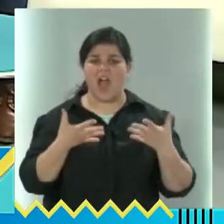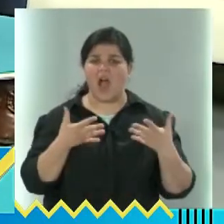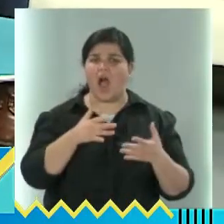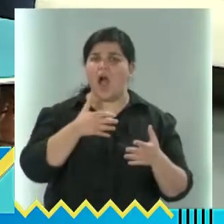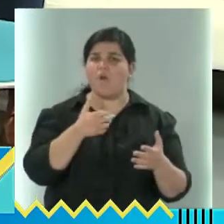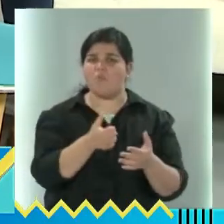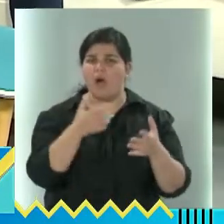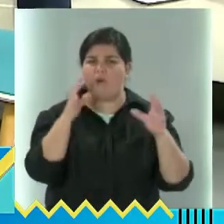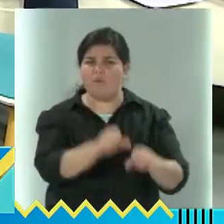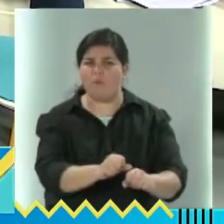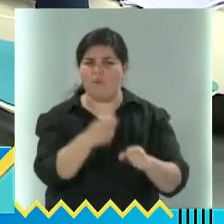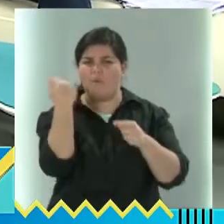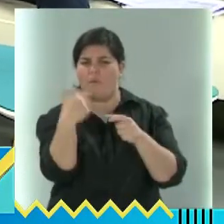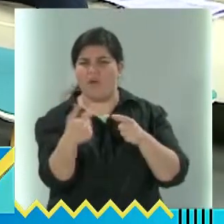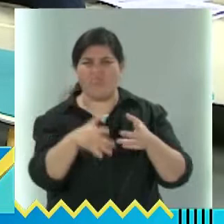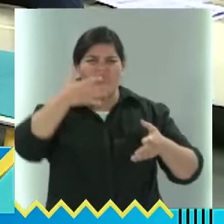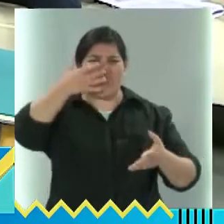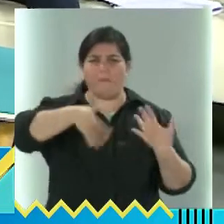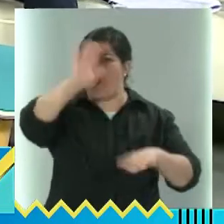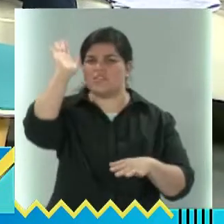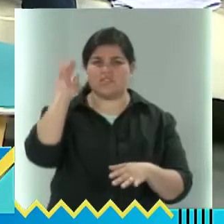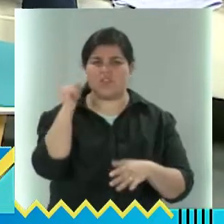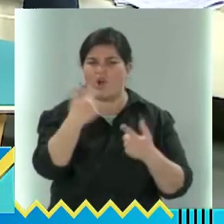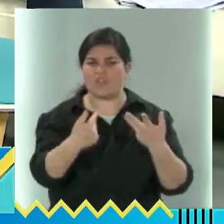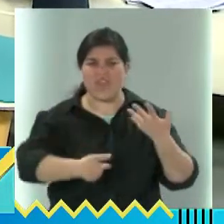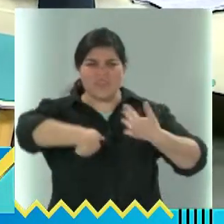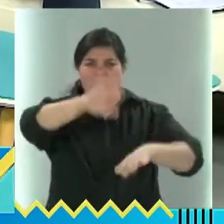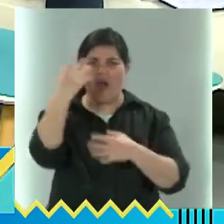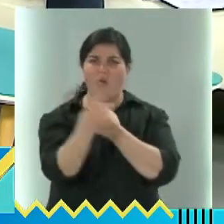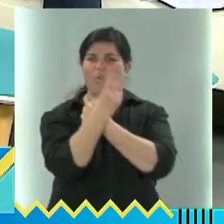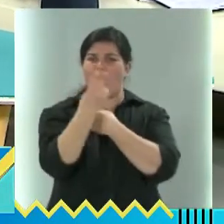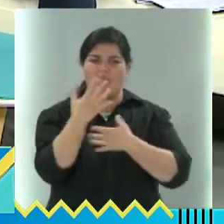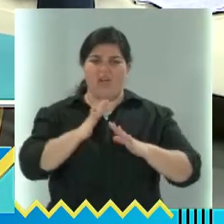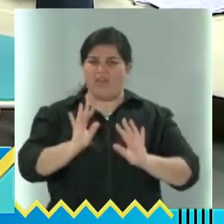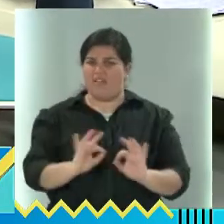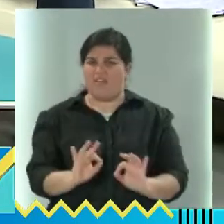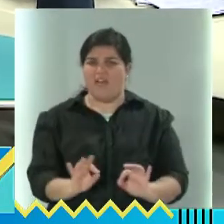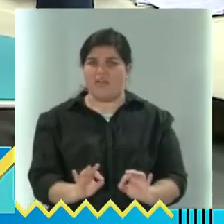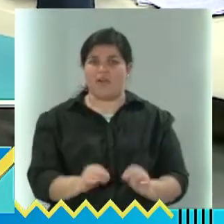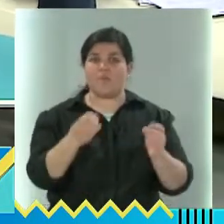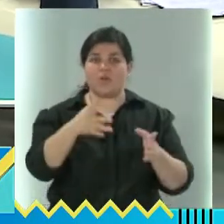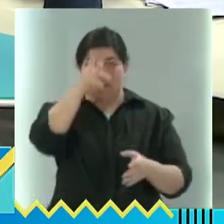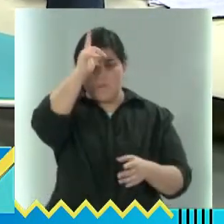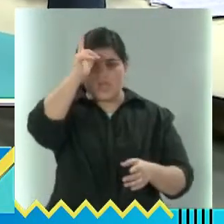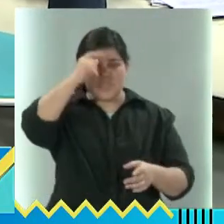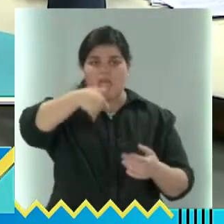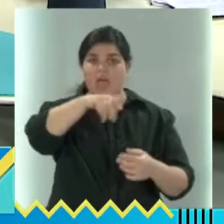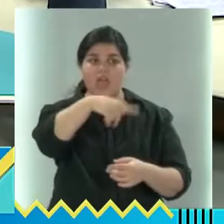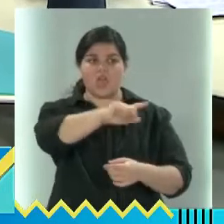que se siente de alguna manera desprotegida o abusada a través del poder policial.